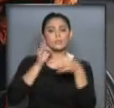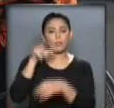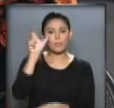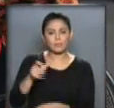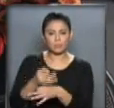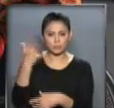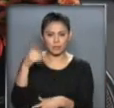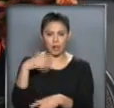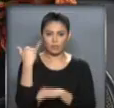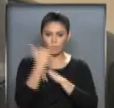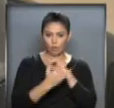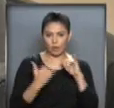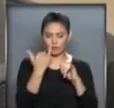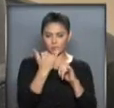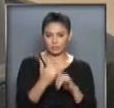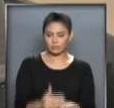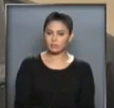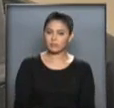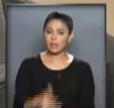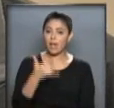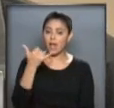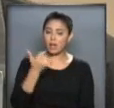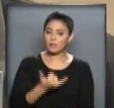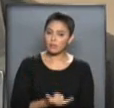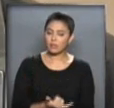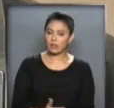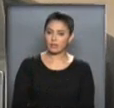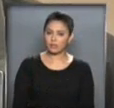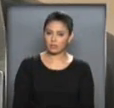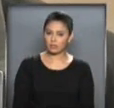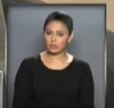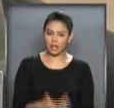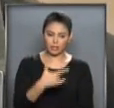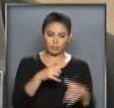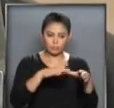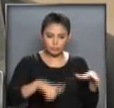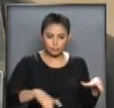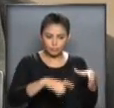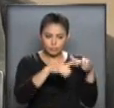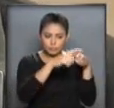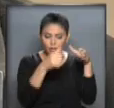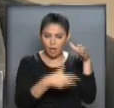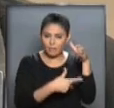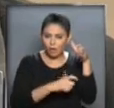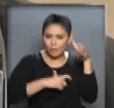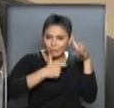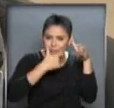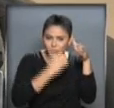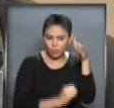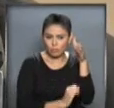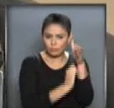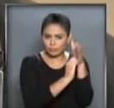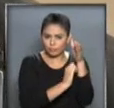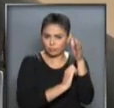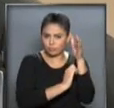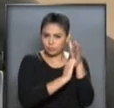para que nos dé más información hay un ingreso de magma que es roca fundida a la cámara magmática que